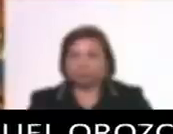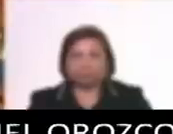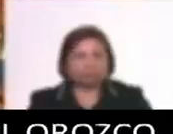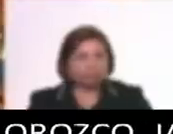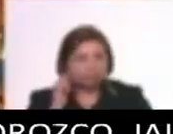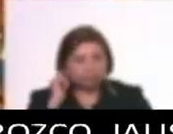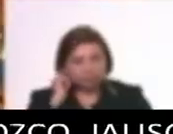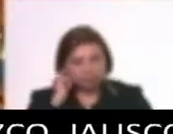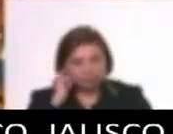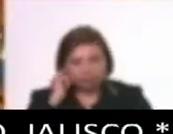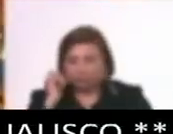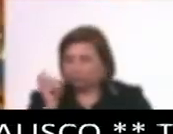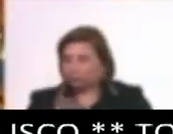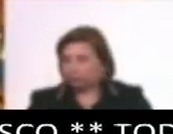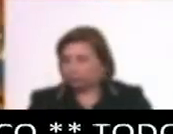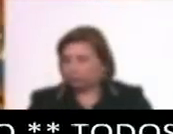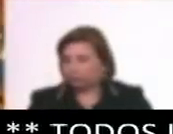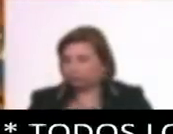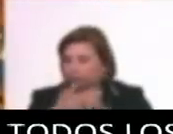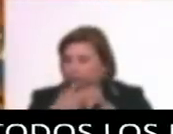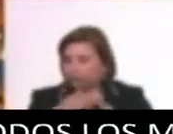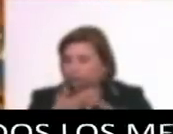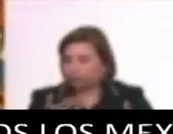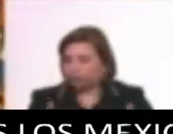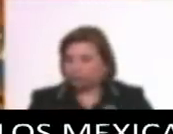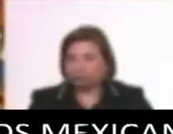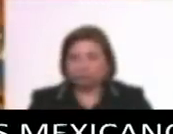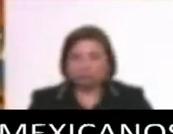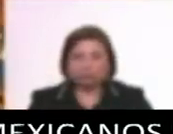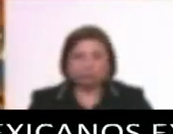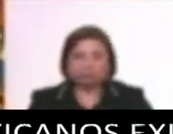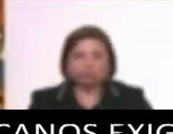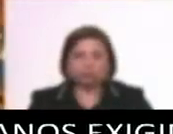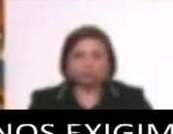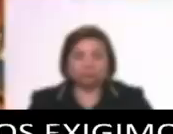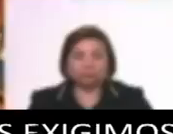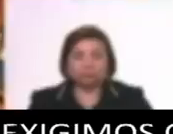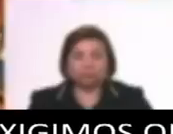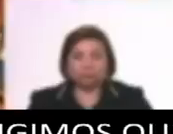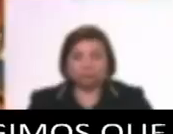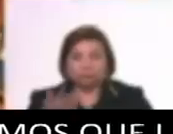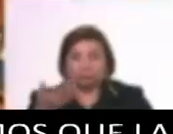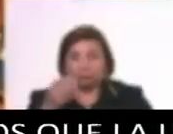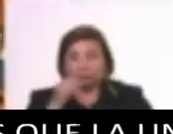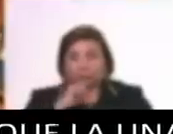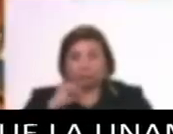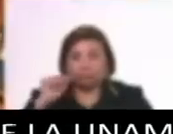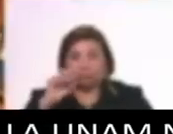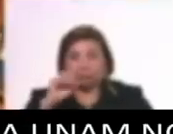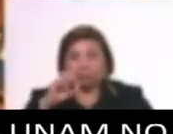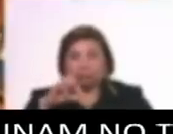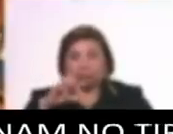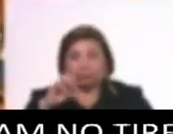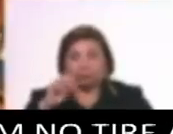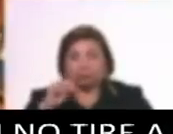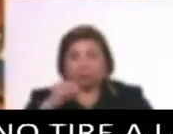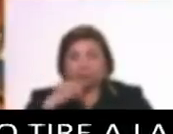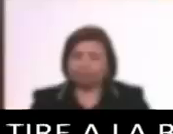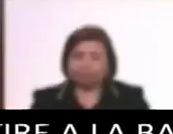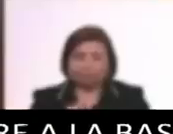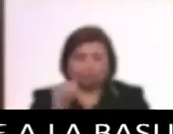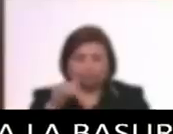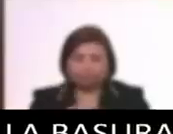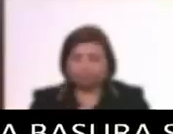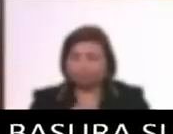la seguridad en las calles, y hubo pues muchos actos violentos, lamentablemente también hemos